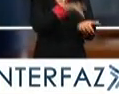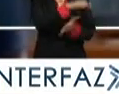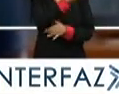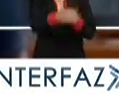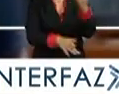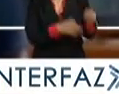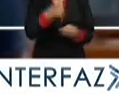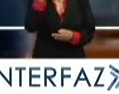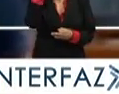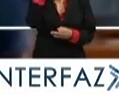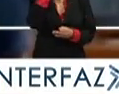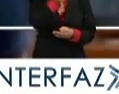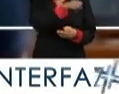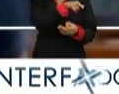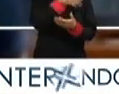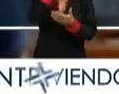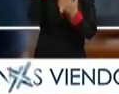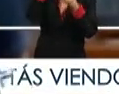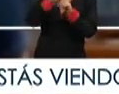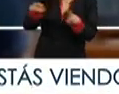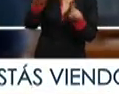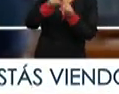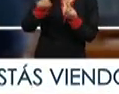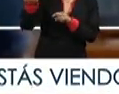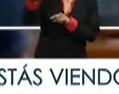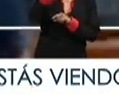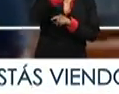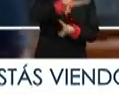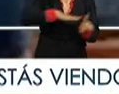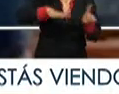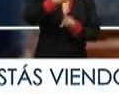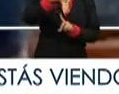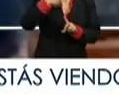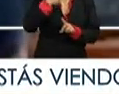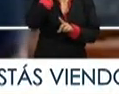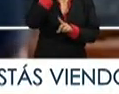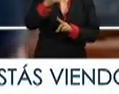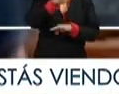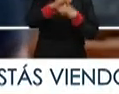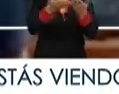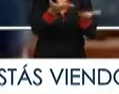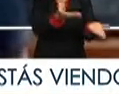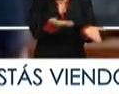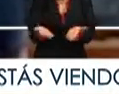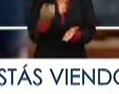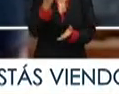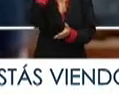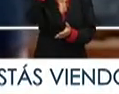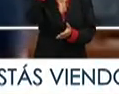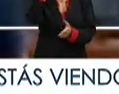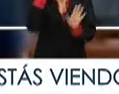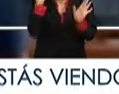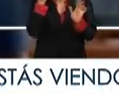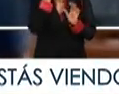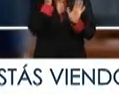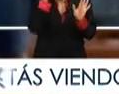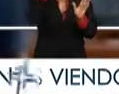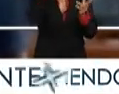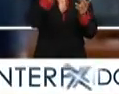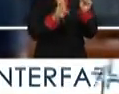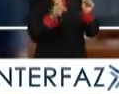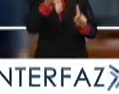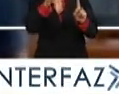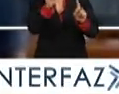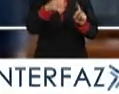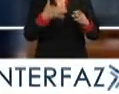te facilita para que tú conozcas diferentes contextos. Y yo les diría a todos ellos que todavía no piensan o que quieran, o están indecisos,